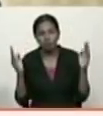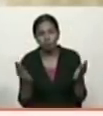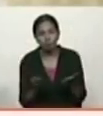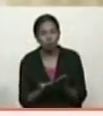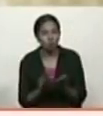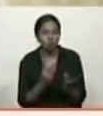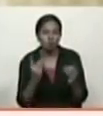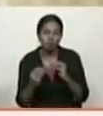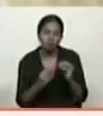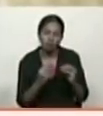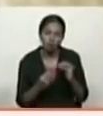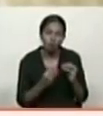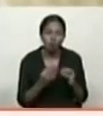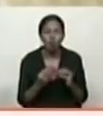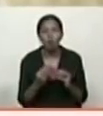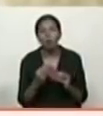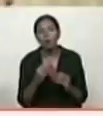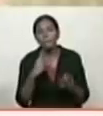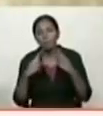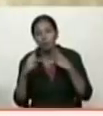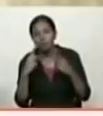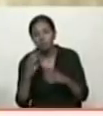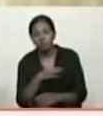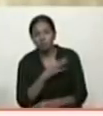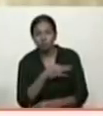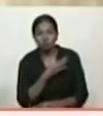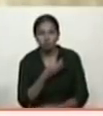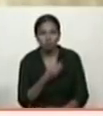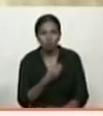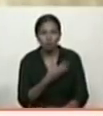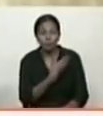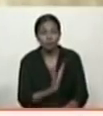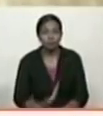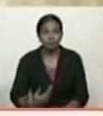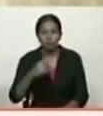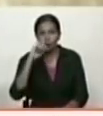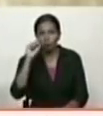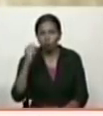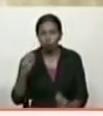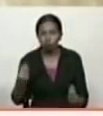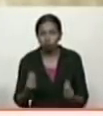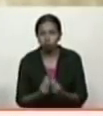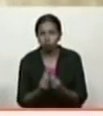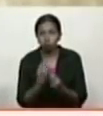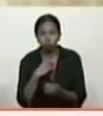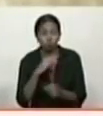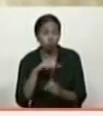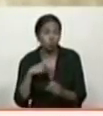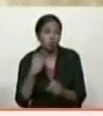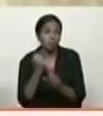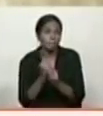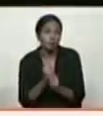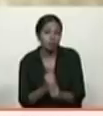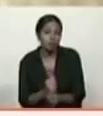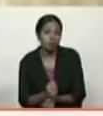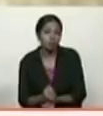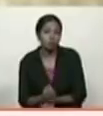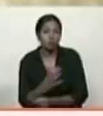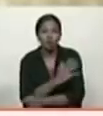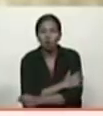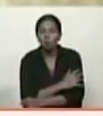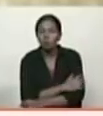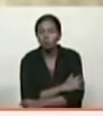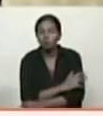político, social, económico es la única vía. Presidente Maduro y su equipo de gobierno estamos esperando que la oposición